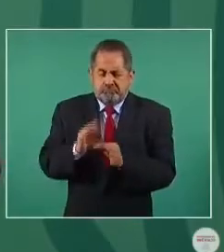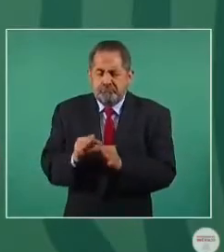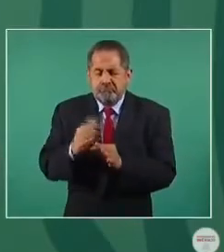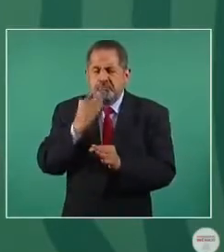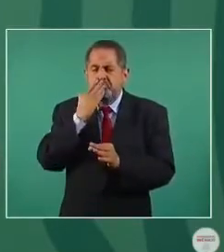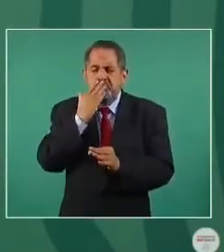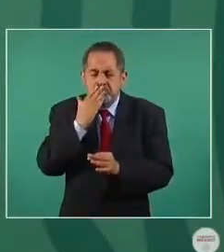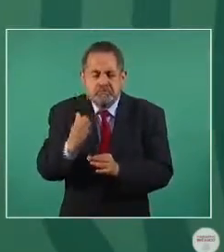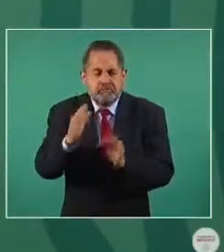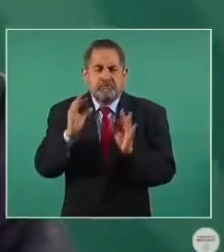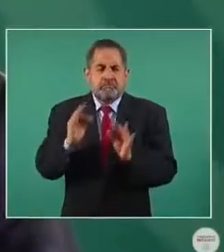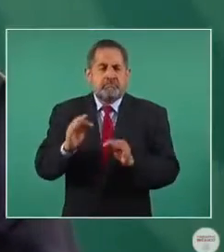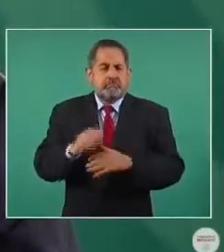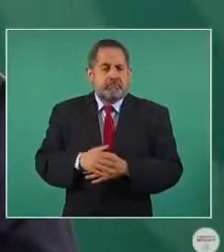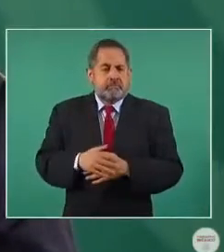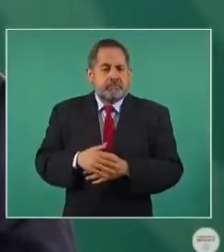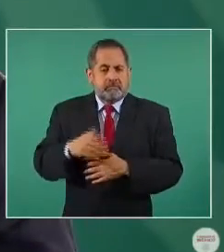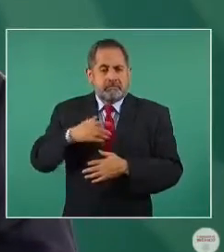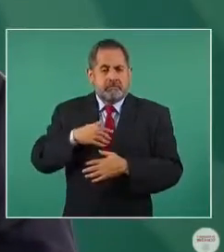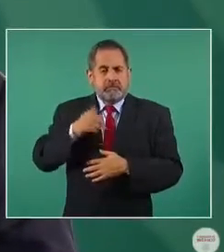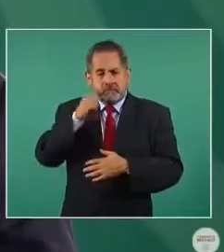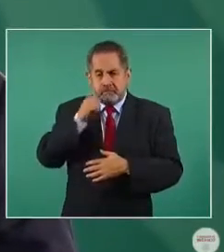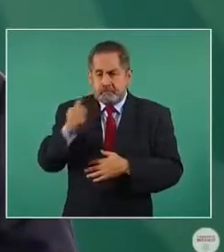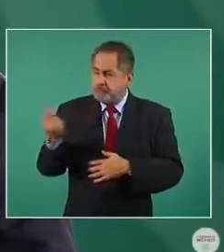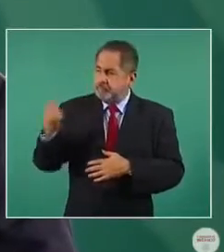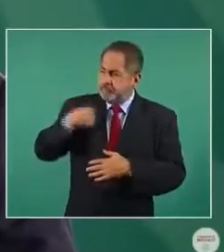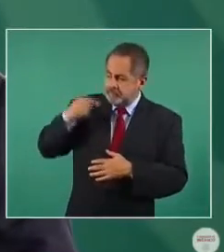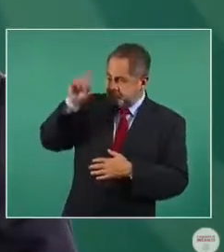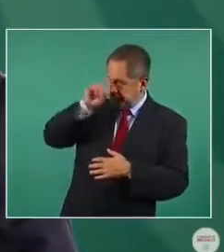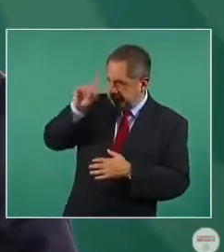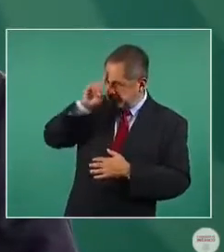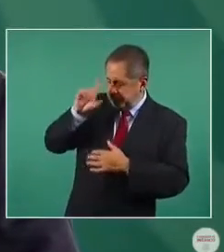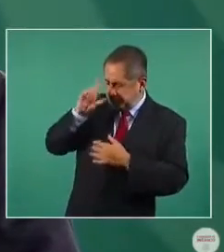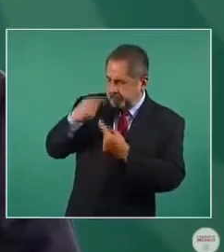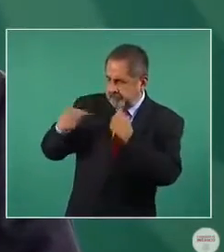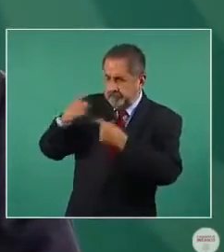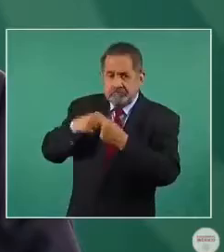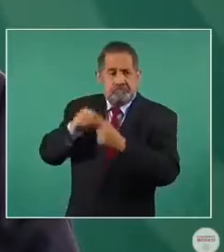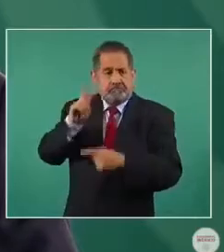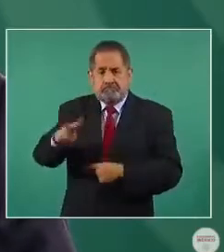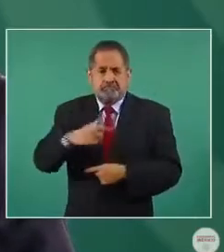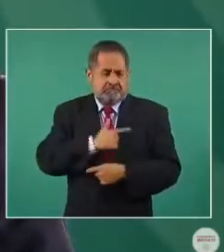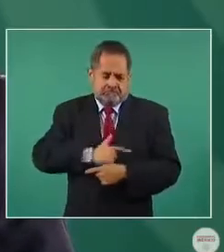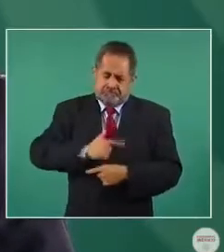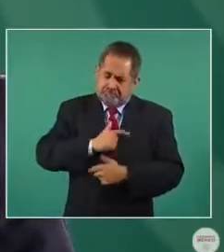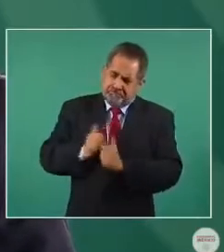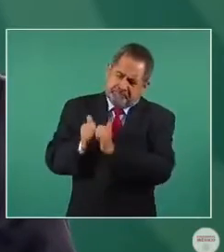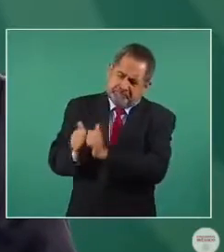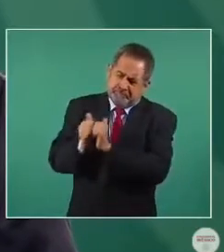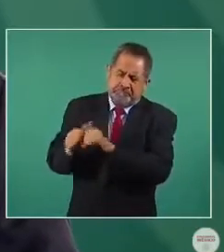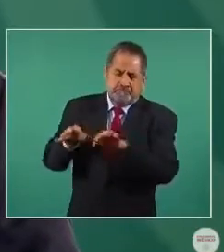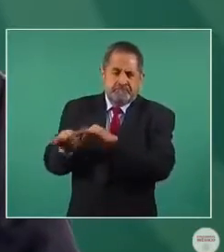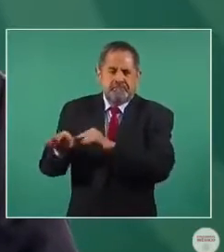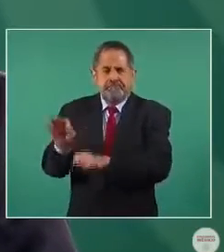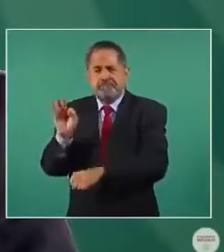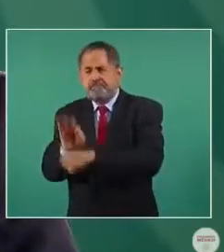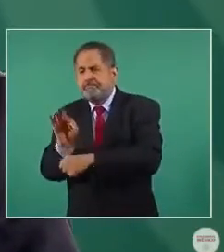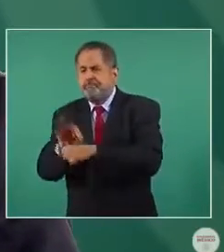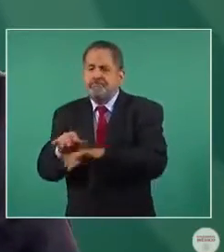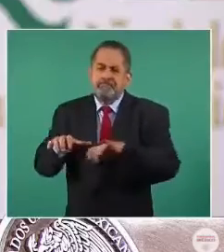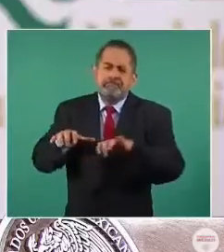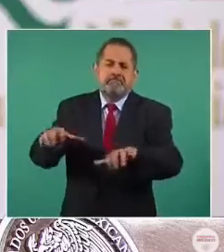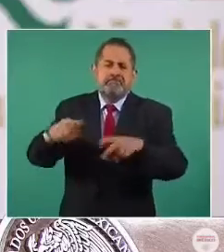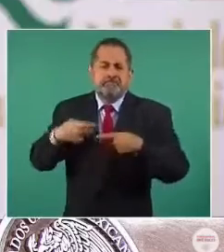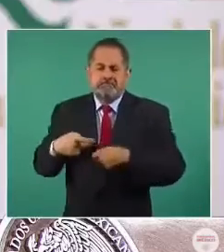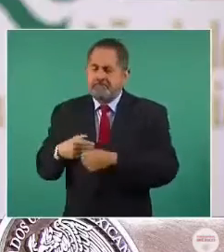bueno. Yo siempre seguí recomendaciones de él. Me gustó mucho trabajar en beneficio de las